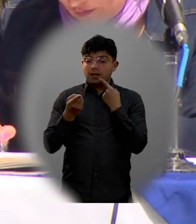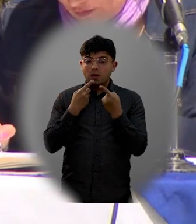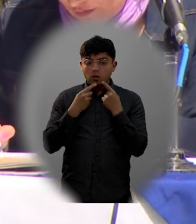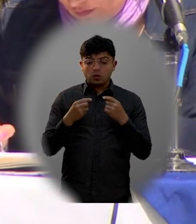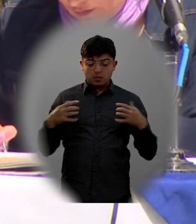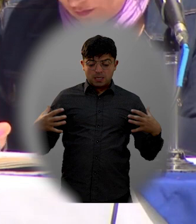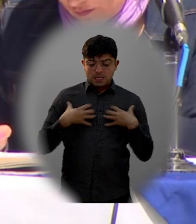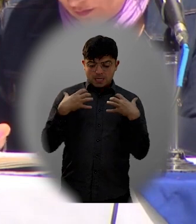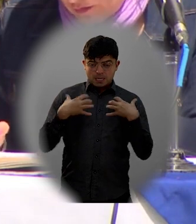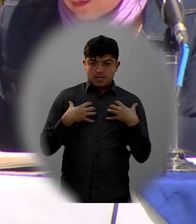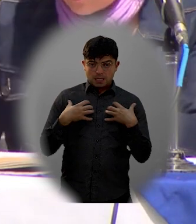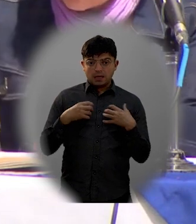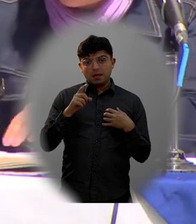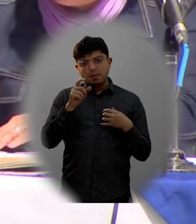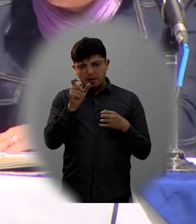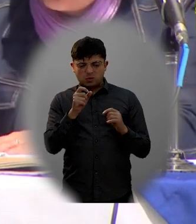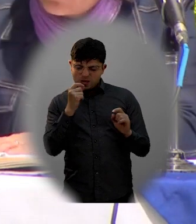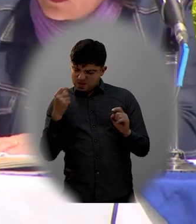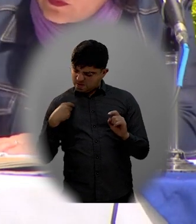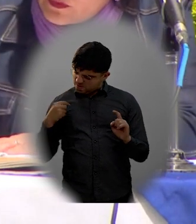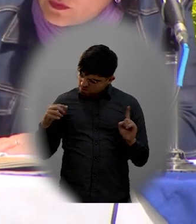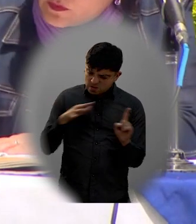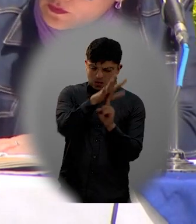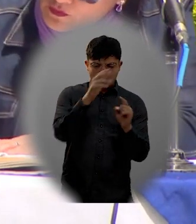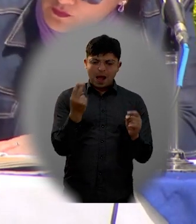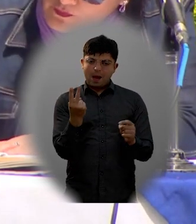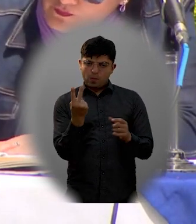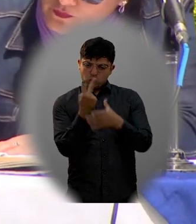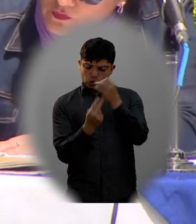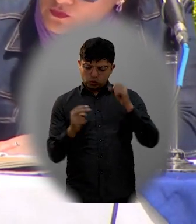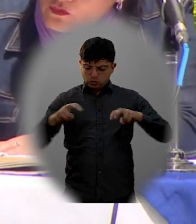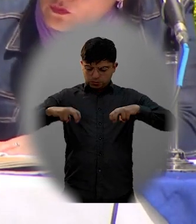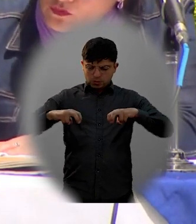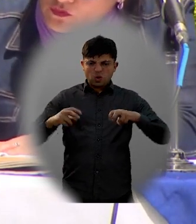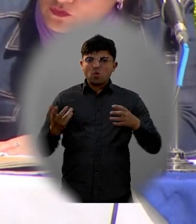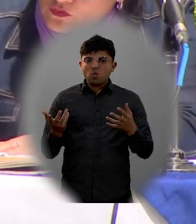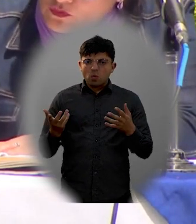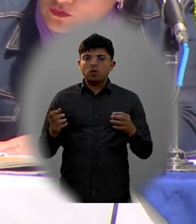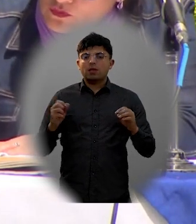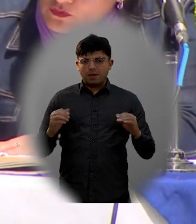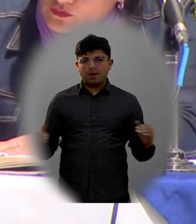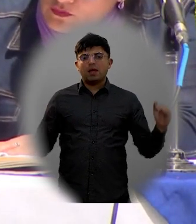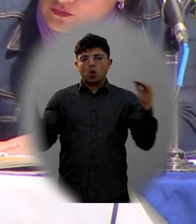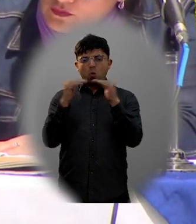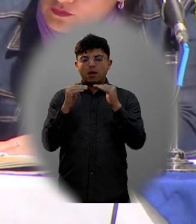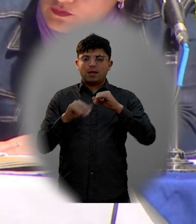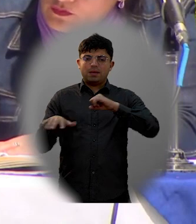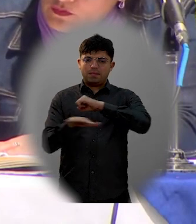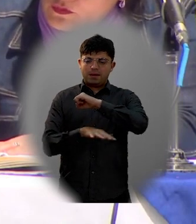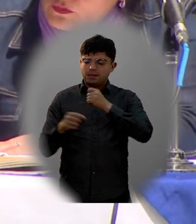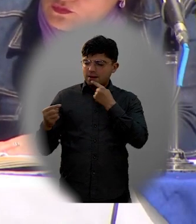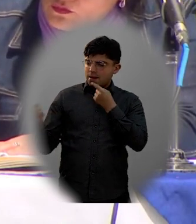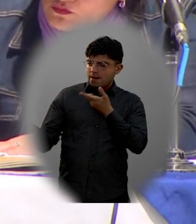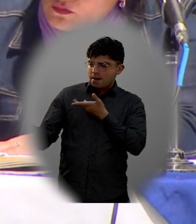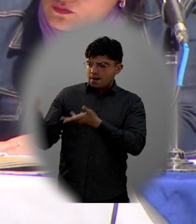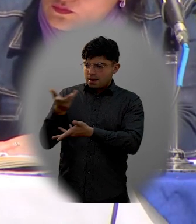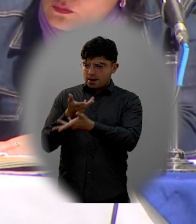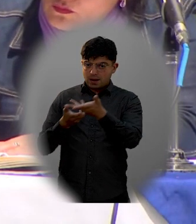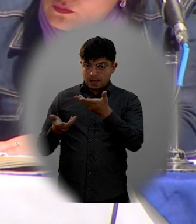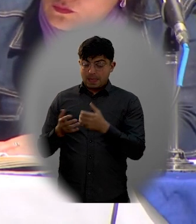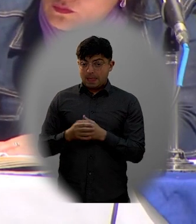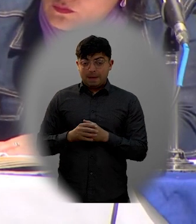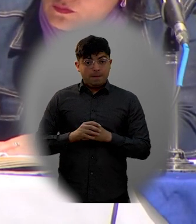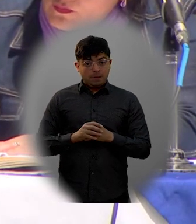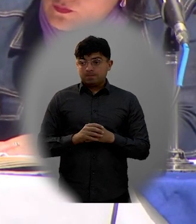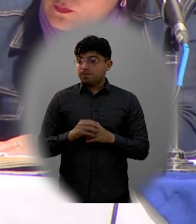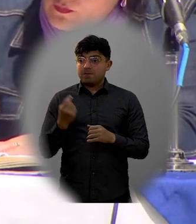entre victimario y persona victimizada, tiene que haber una condición de igualdad básica en esa conversación. Y eso no siempre